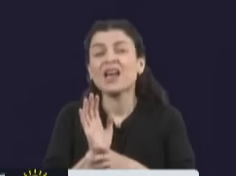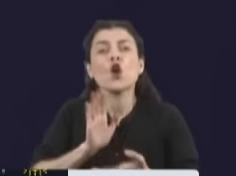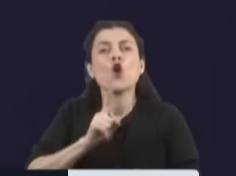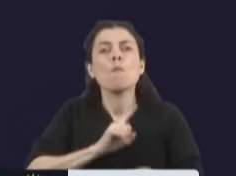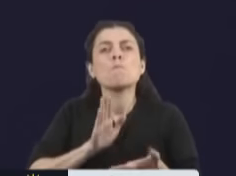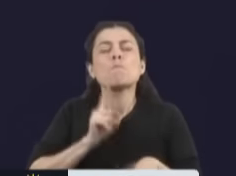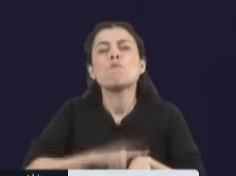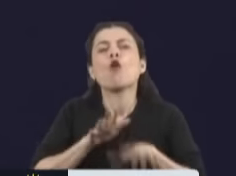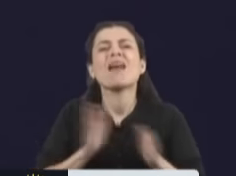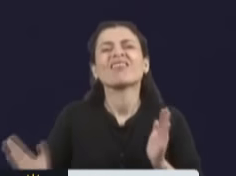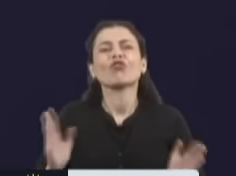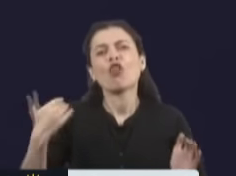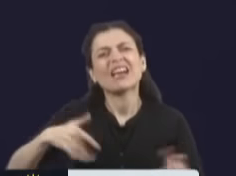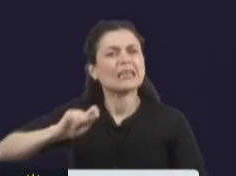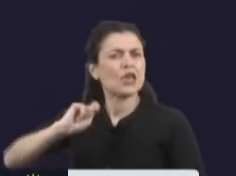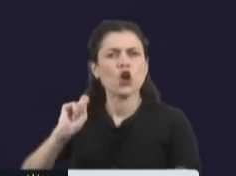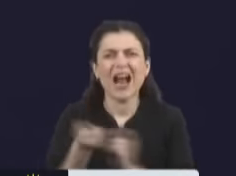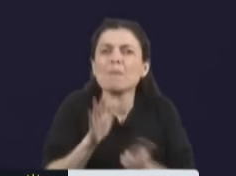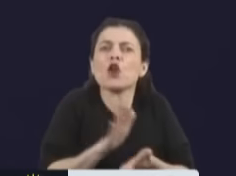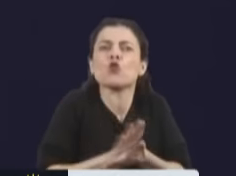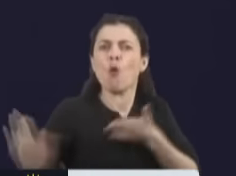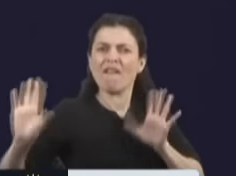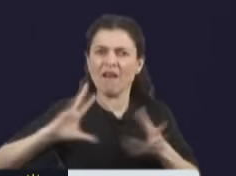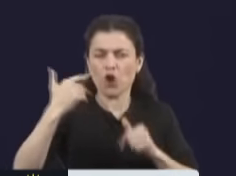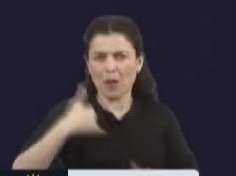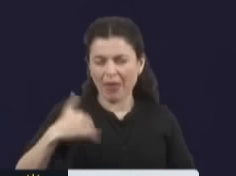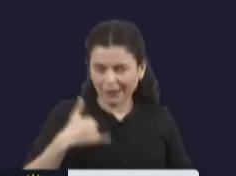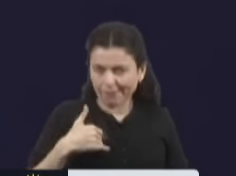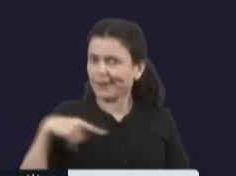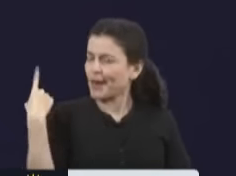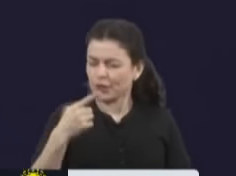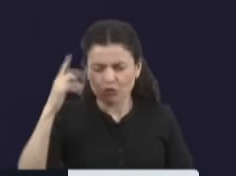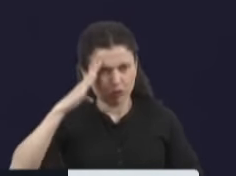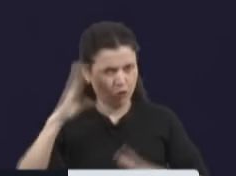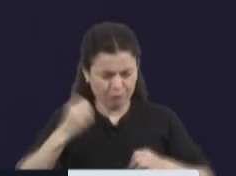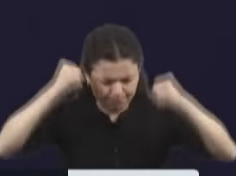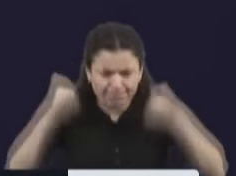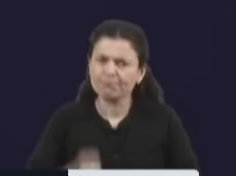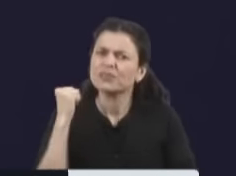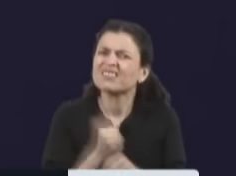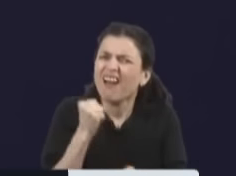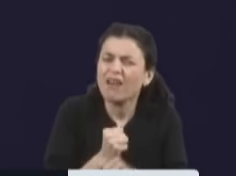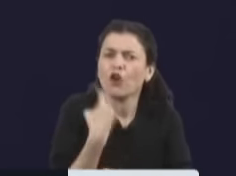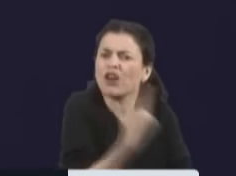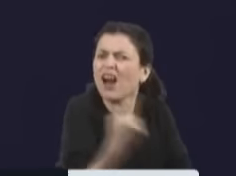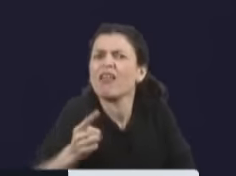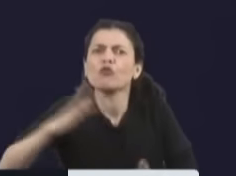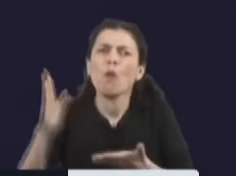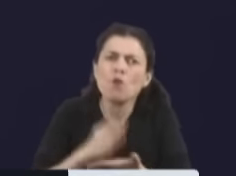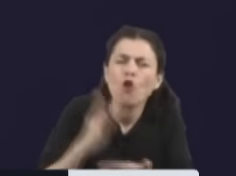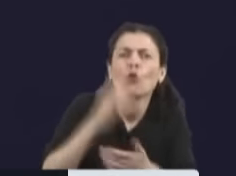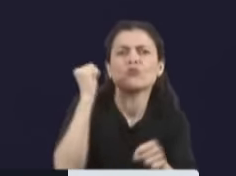decimos siempre estamos haciendo todo para que lo que cada uno produce con su trabajo con sus